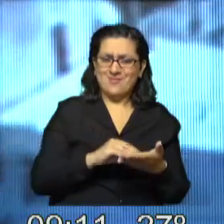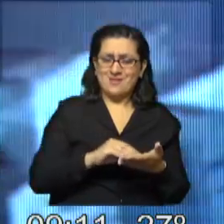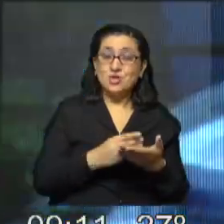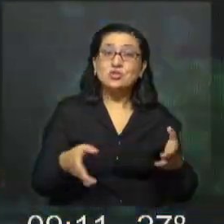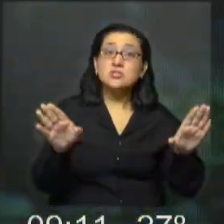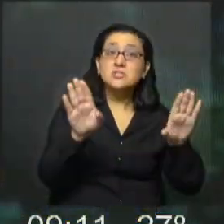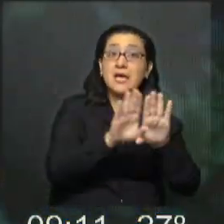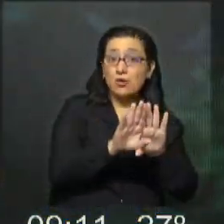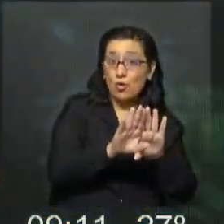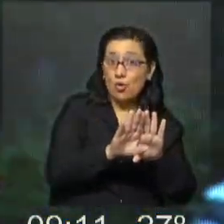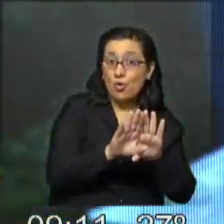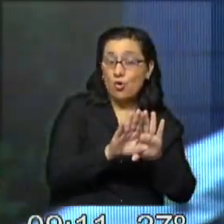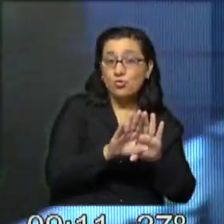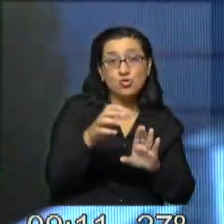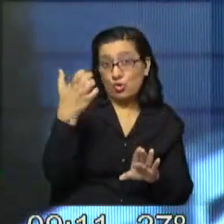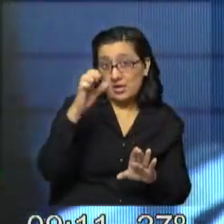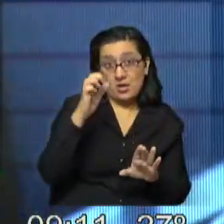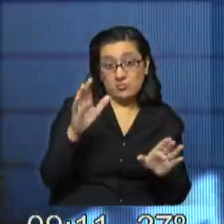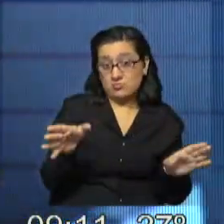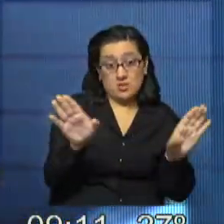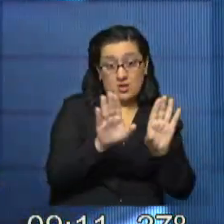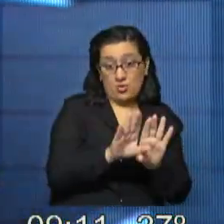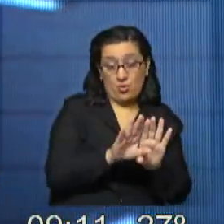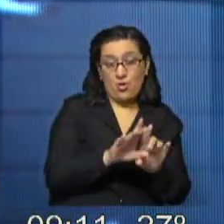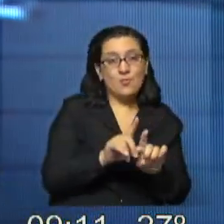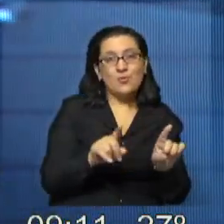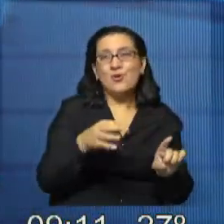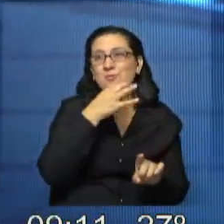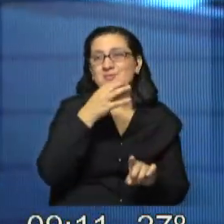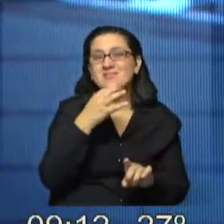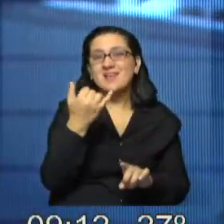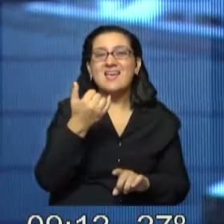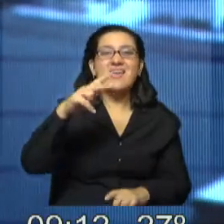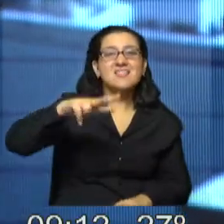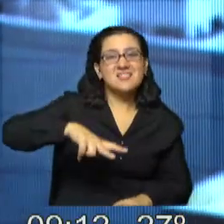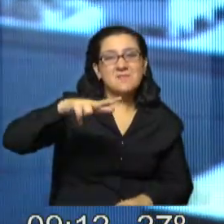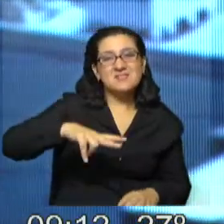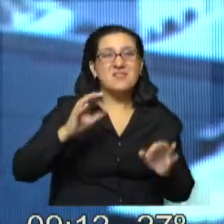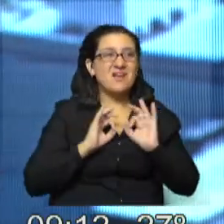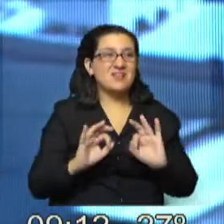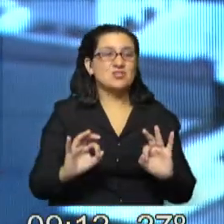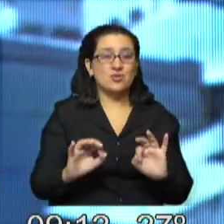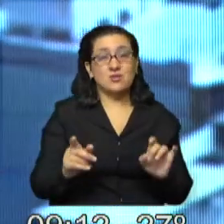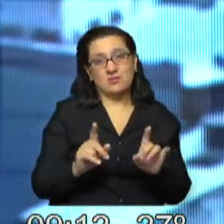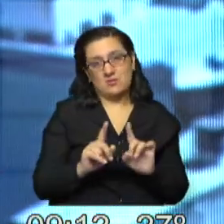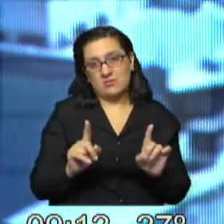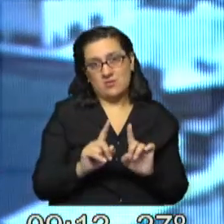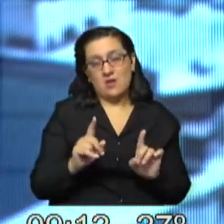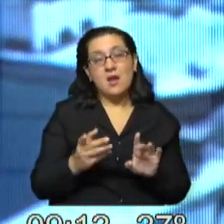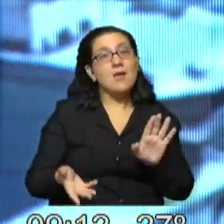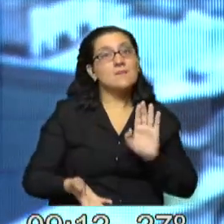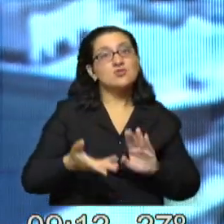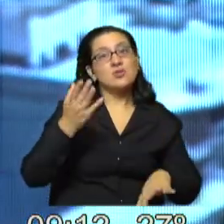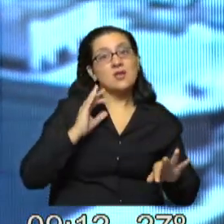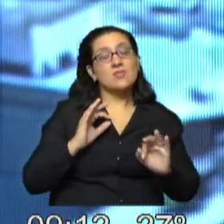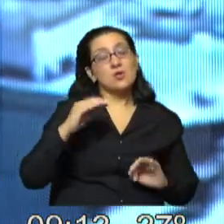cierra sus puertas durante todo enero, porque no es como dicen algunos que tenemos 3 meses de vacaciones. Es más, la mayoría de los docentes